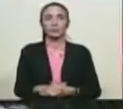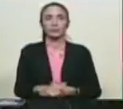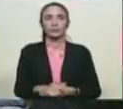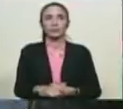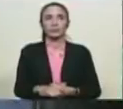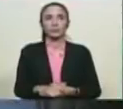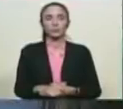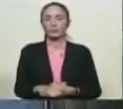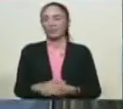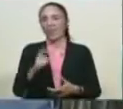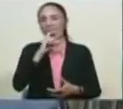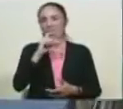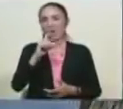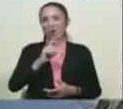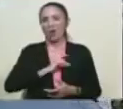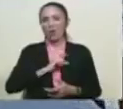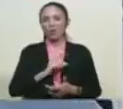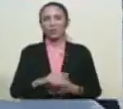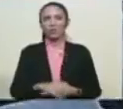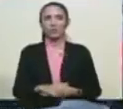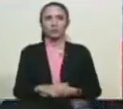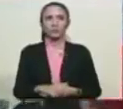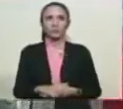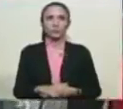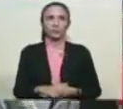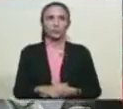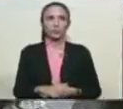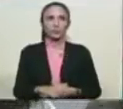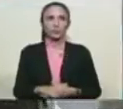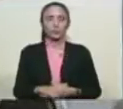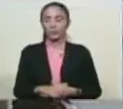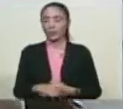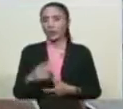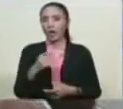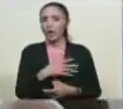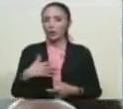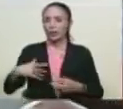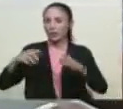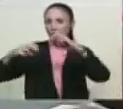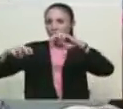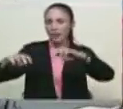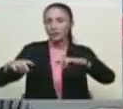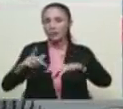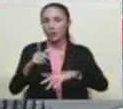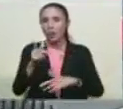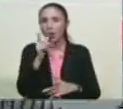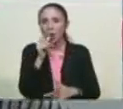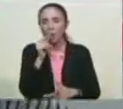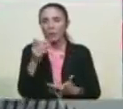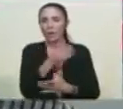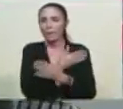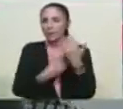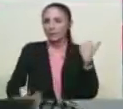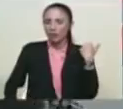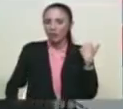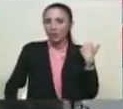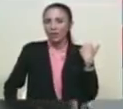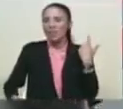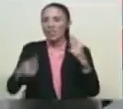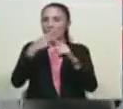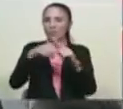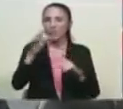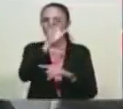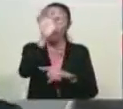Los desprecia. Él no se quiere sentar con Peña Nieto porque es poca cosa para él. No se